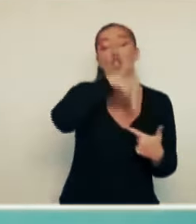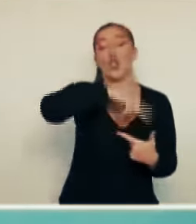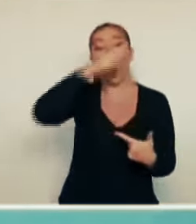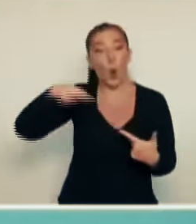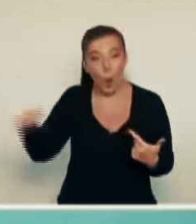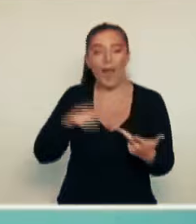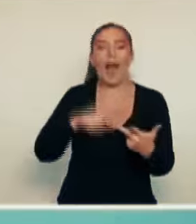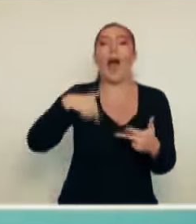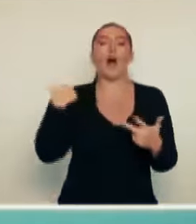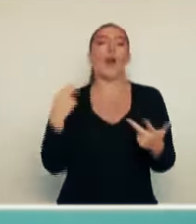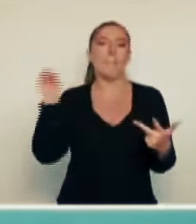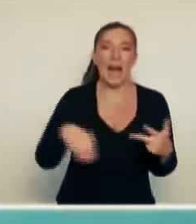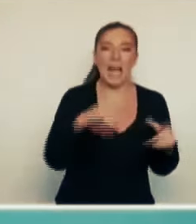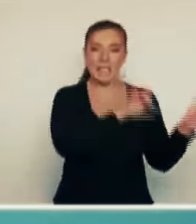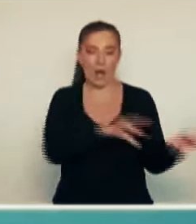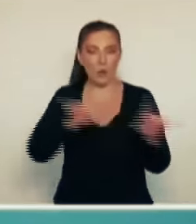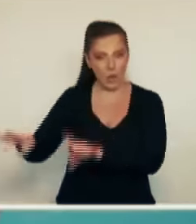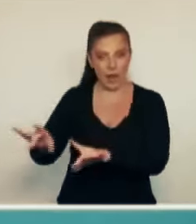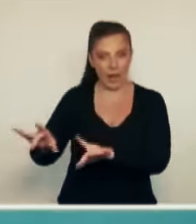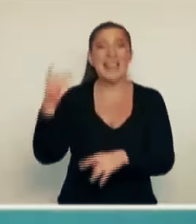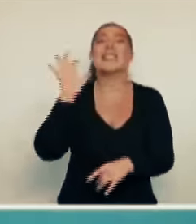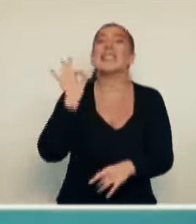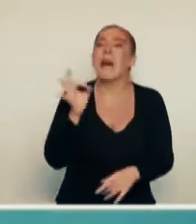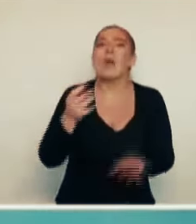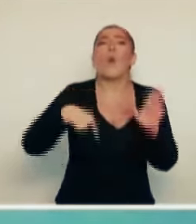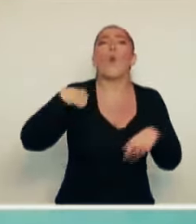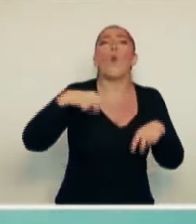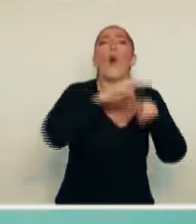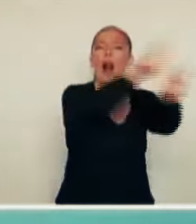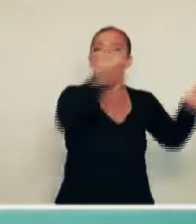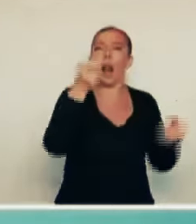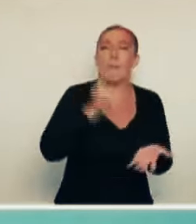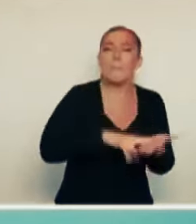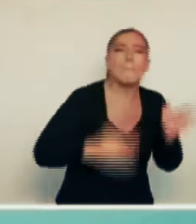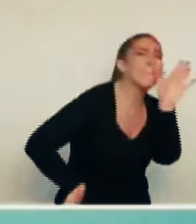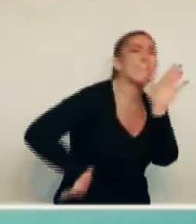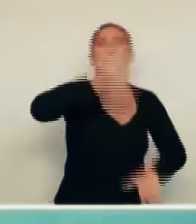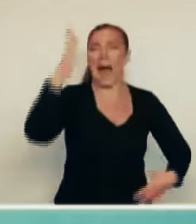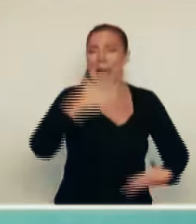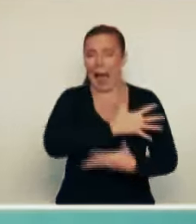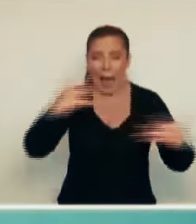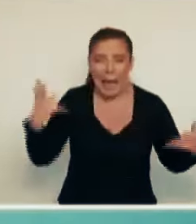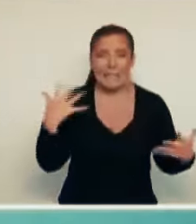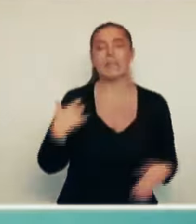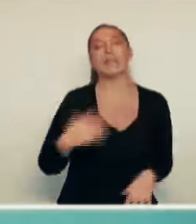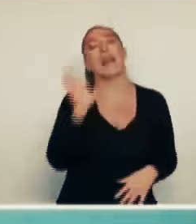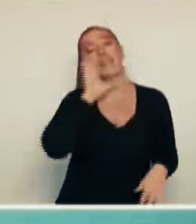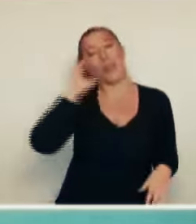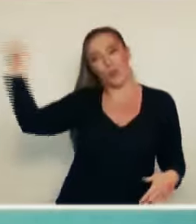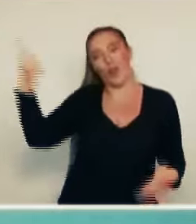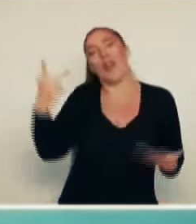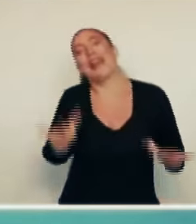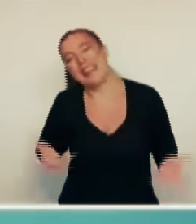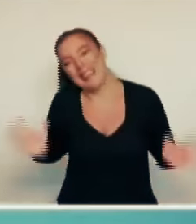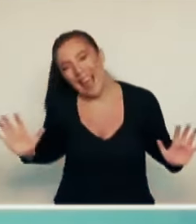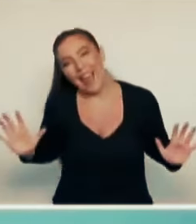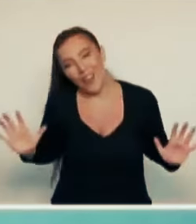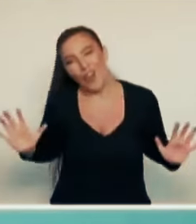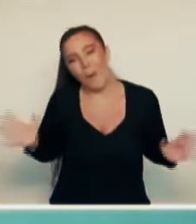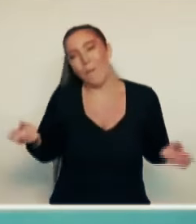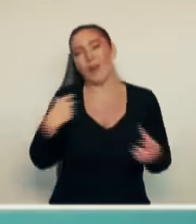el déficit fiscal más grande del mundo? El de Estados Unidos. Claro, tienen la